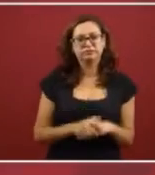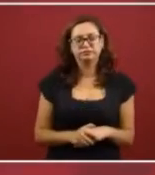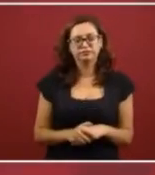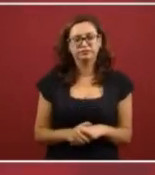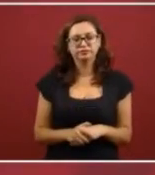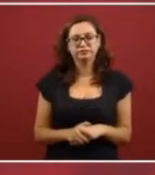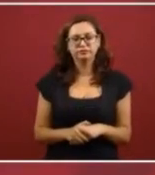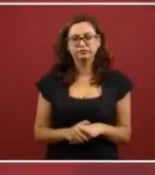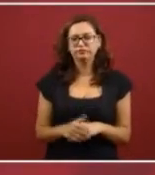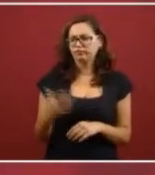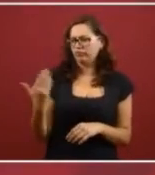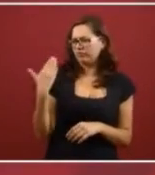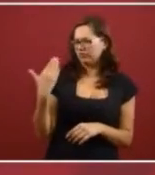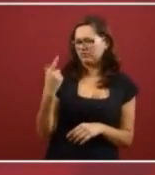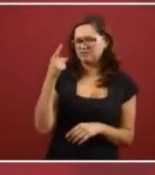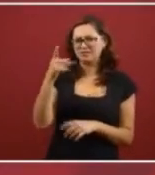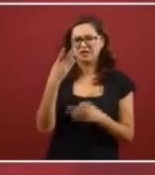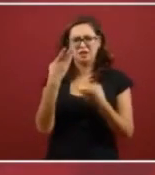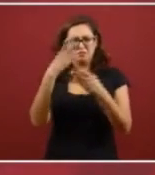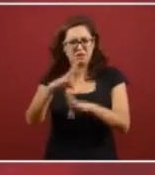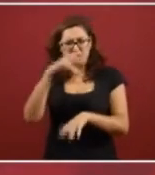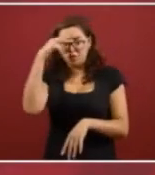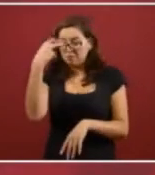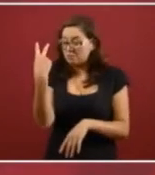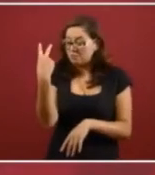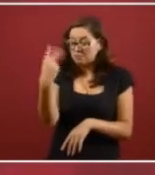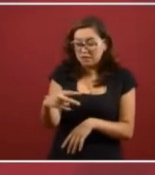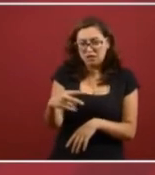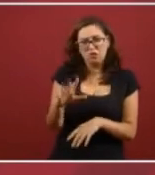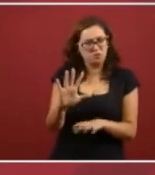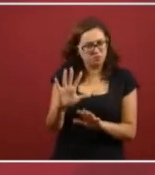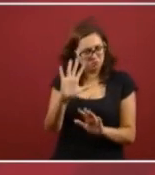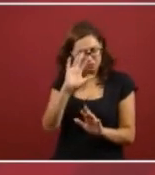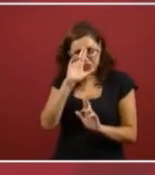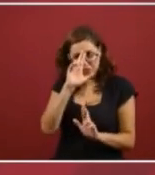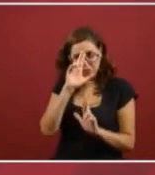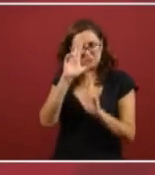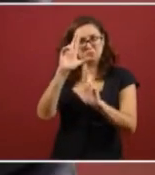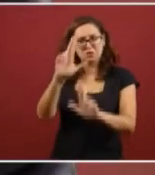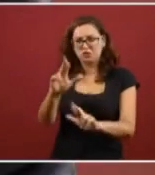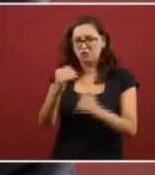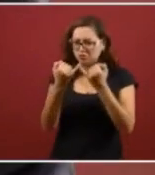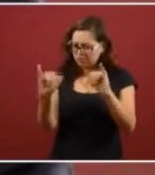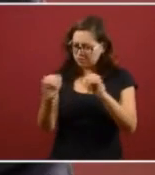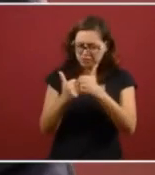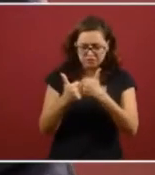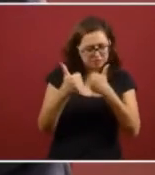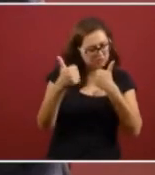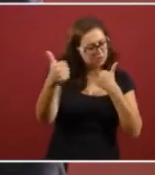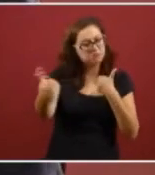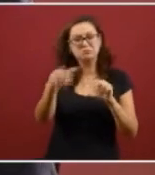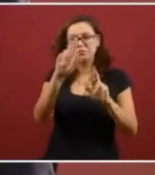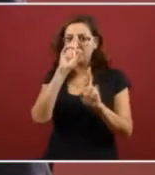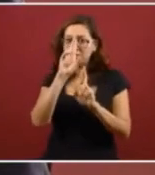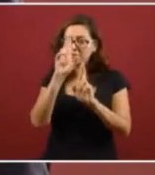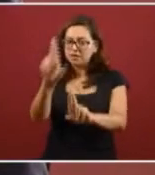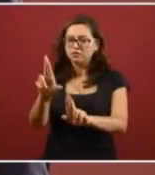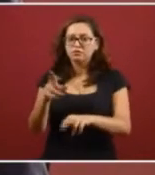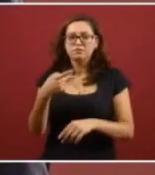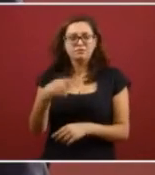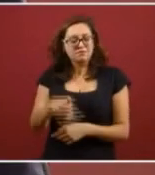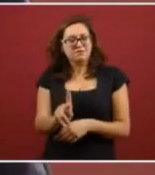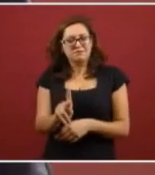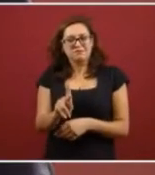Even recently, el Banco de México, con todo respeto a su autonomía, with all its respect to its